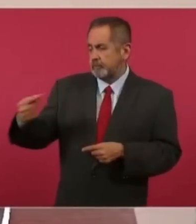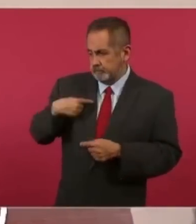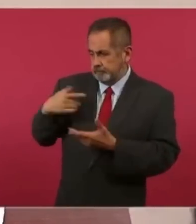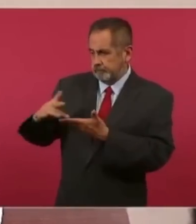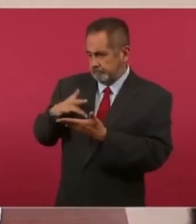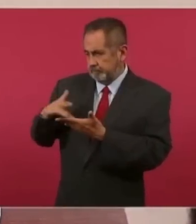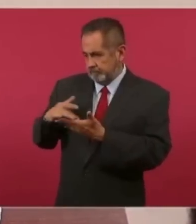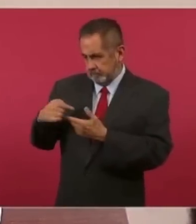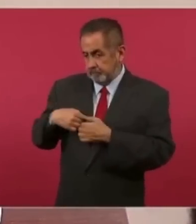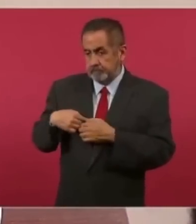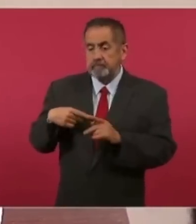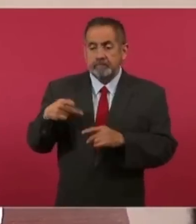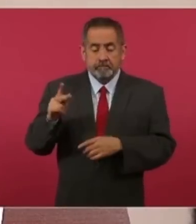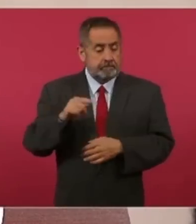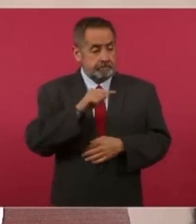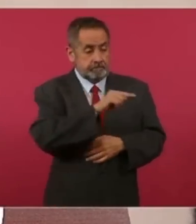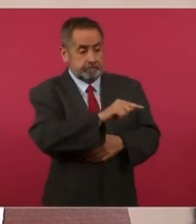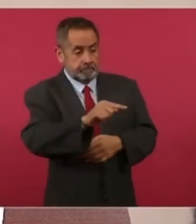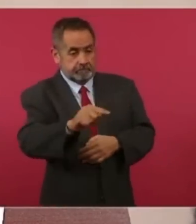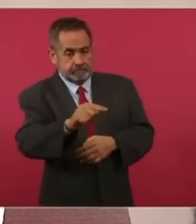aquí